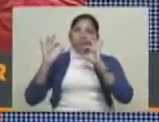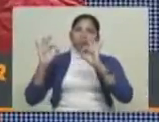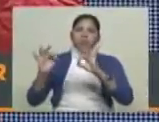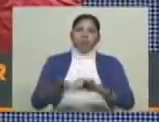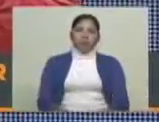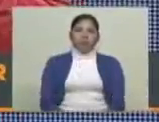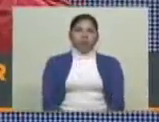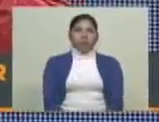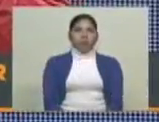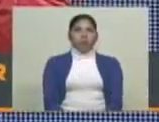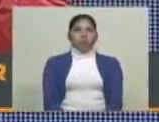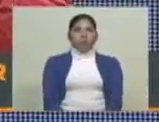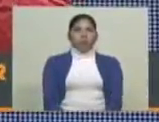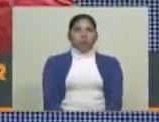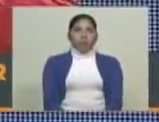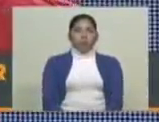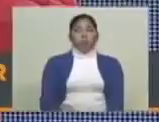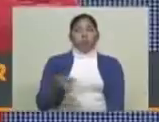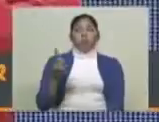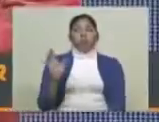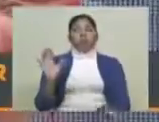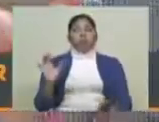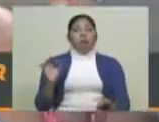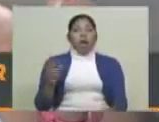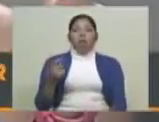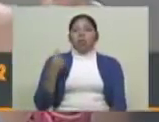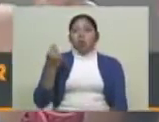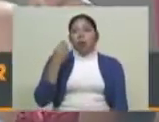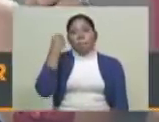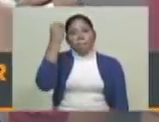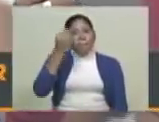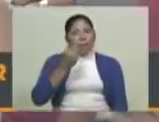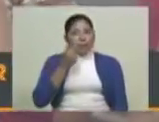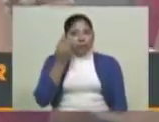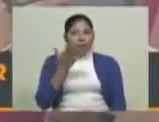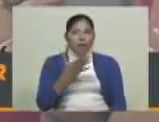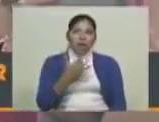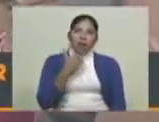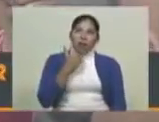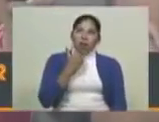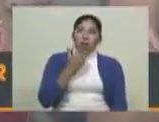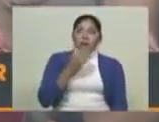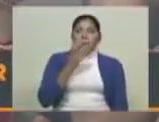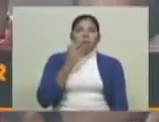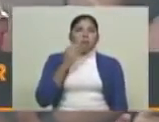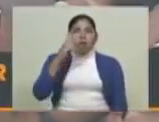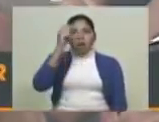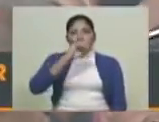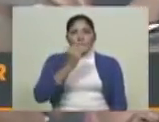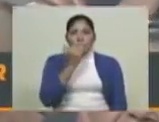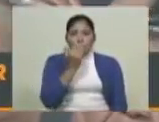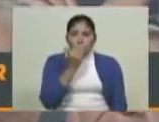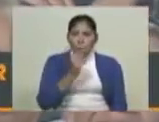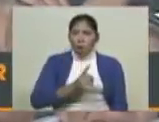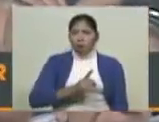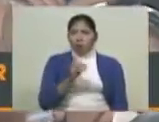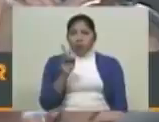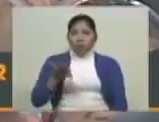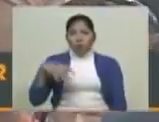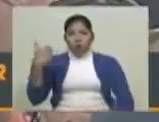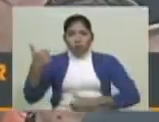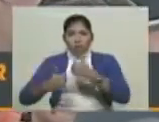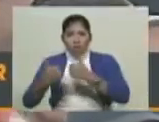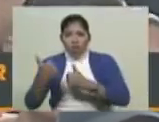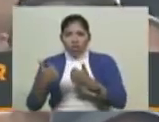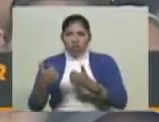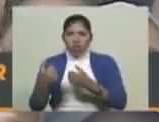en Venezuela. Jefe, nadie vaya a pensar que Henry Falcón, en un ataque de dignidad, ahora se le